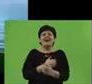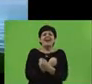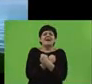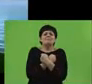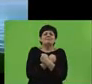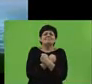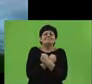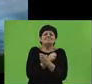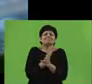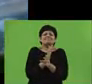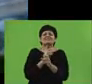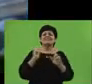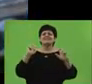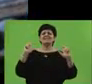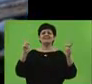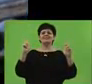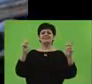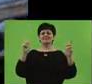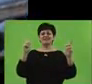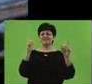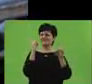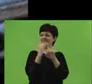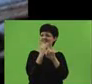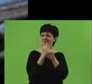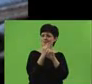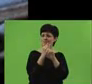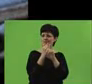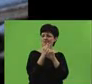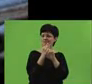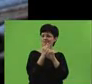el sentido a tu vida. Bien vale la pena.